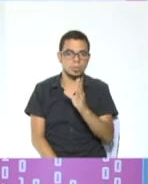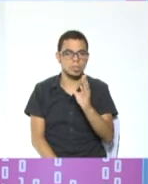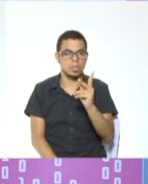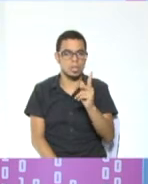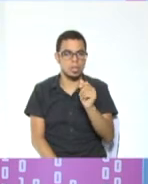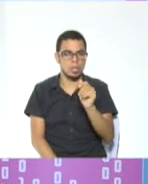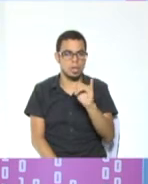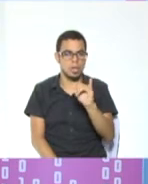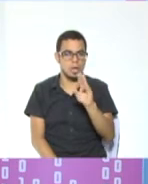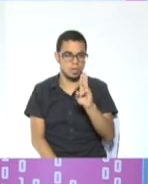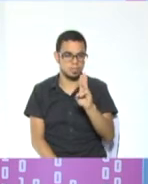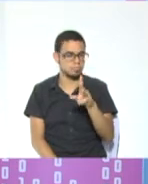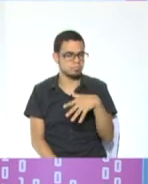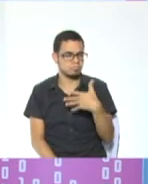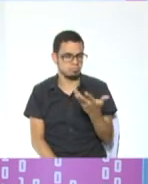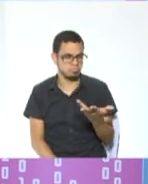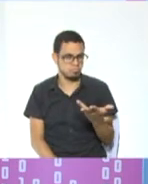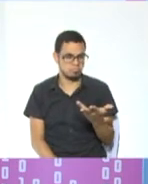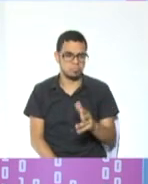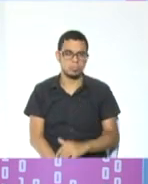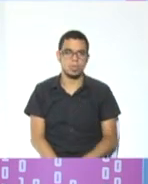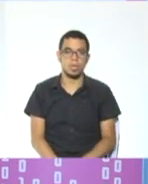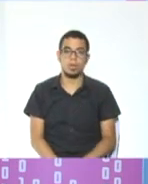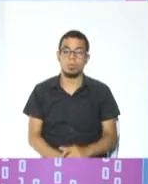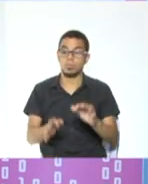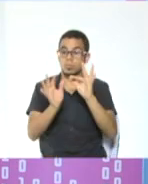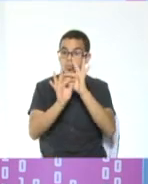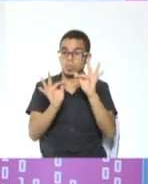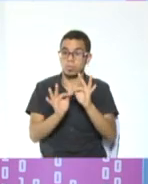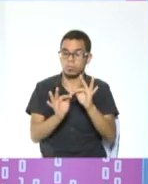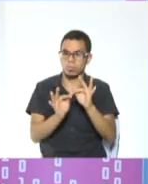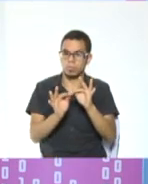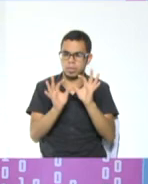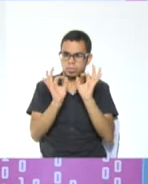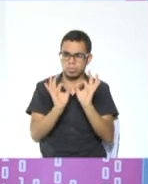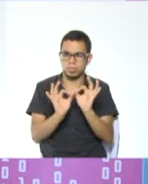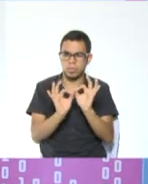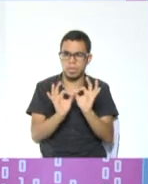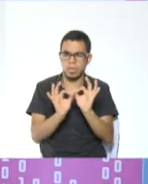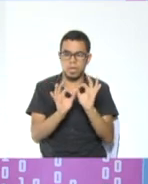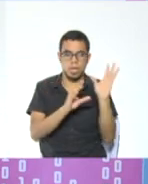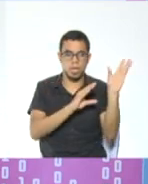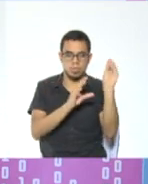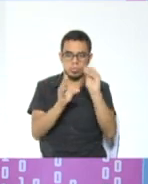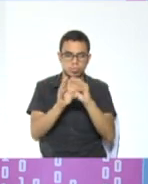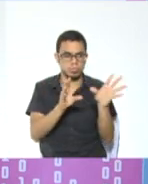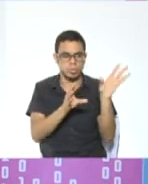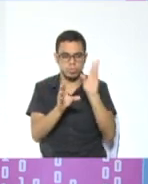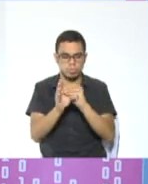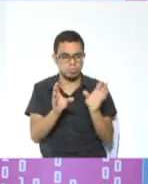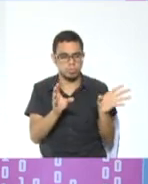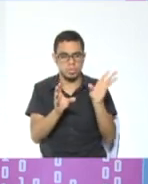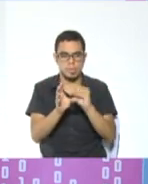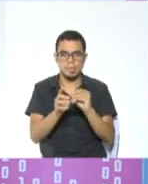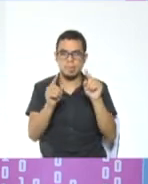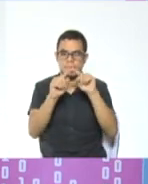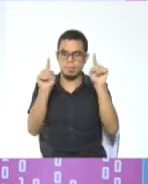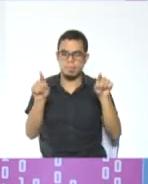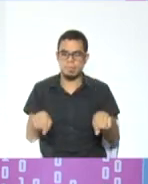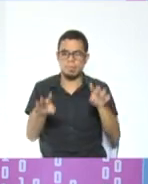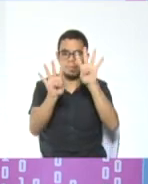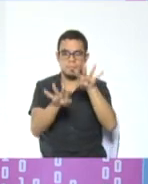Esta aplicación cuenta con estilos y un formato directo que nos permite añadir opciones flexibles para el formato de nuestra celda, ya